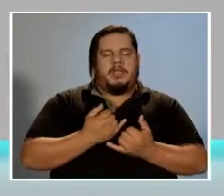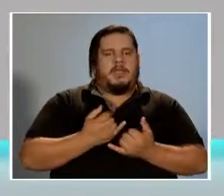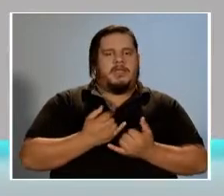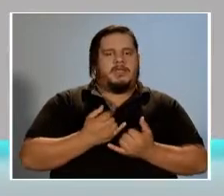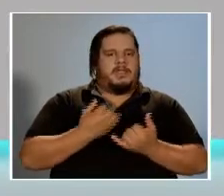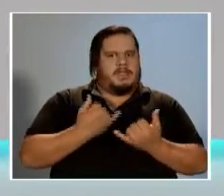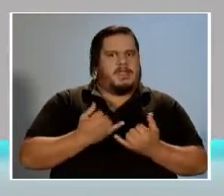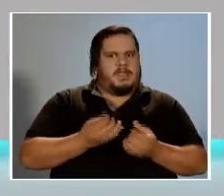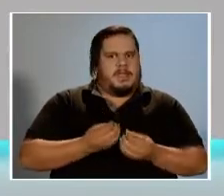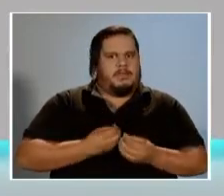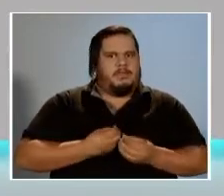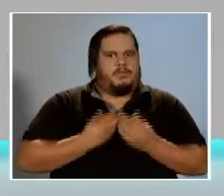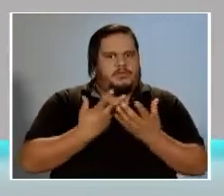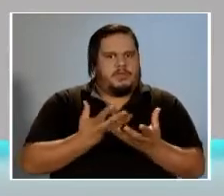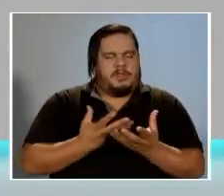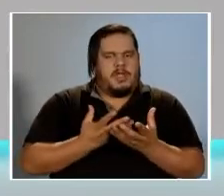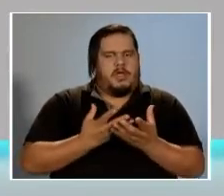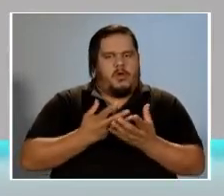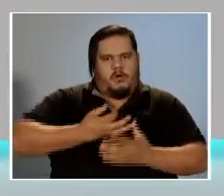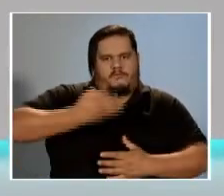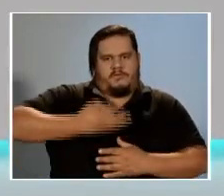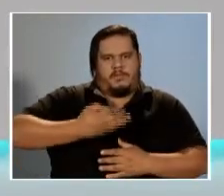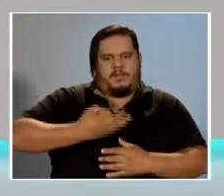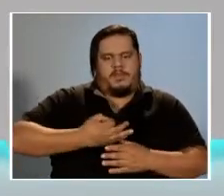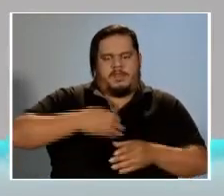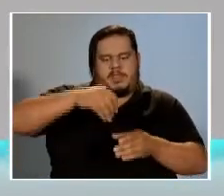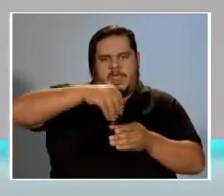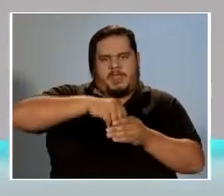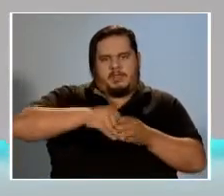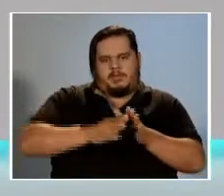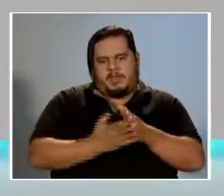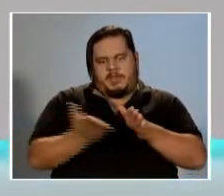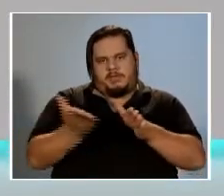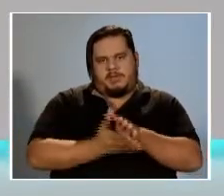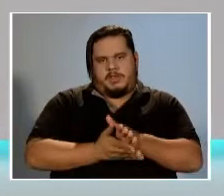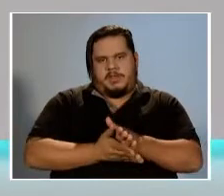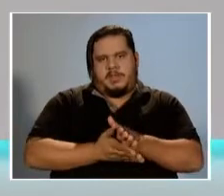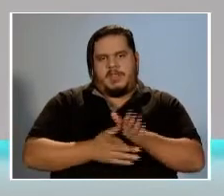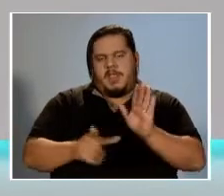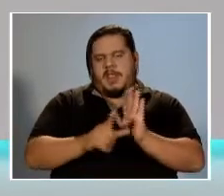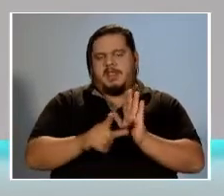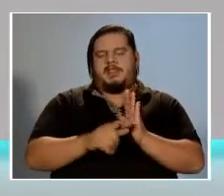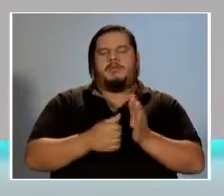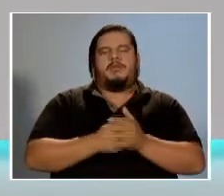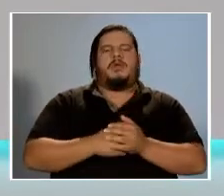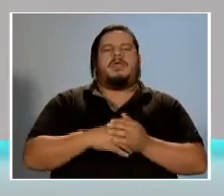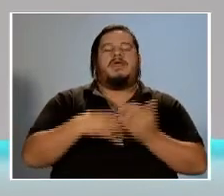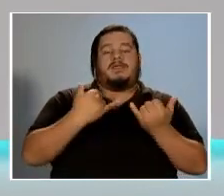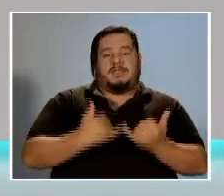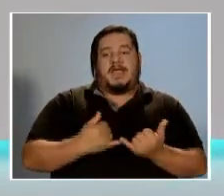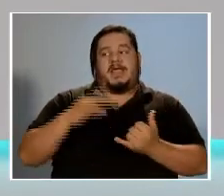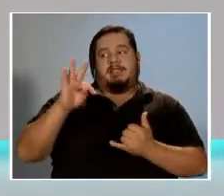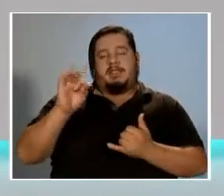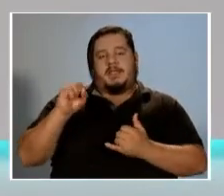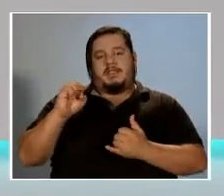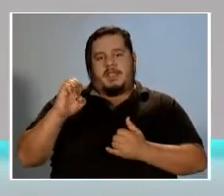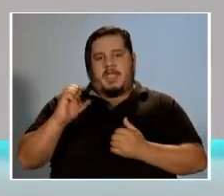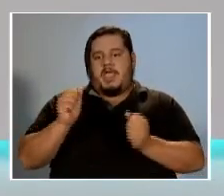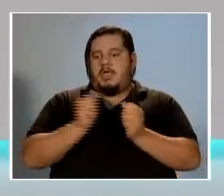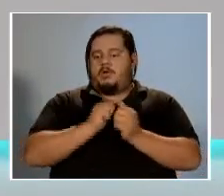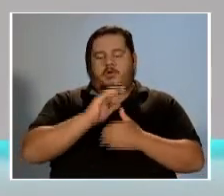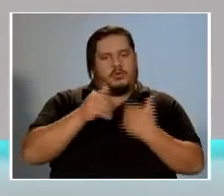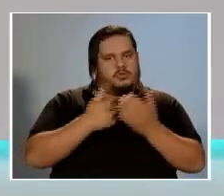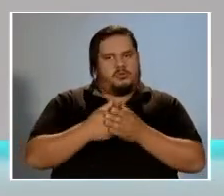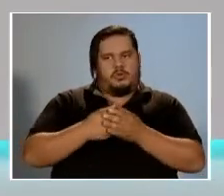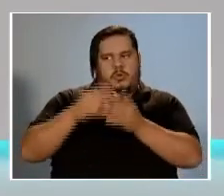se había pronunciado formalmente dentro del expediente legislativo, ya ahora sí el órgano constitucional, entendido como el Tribunal Supremo de Elecciones, con todos sus miembros,